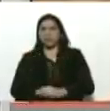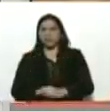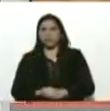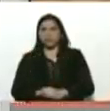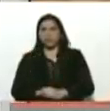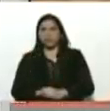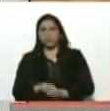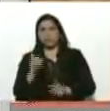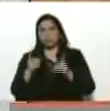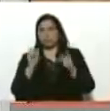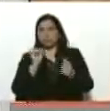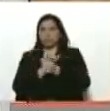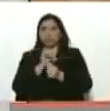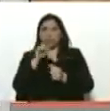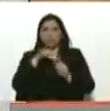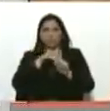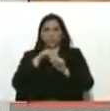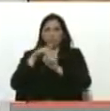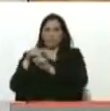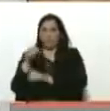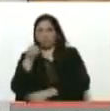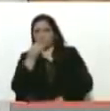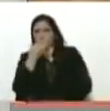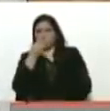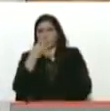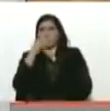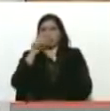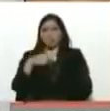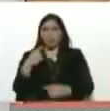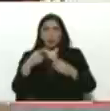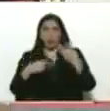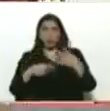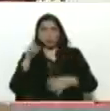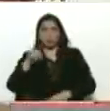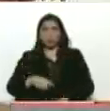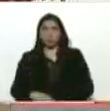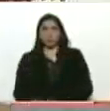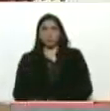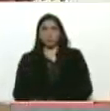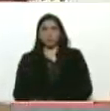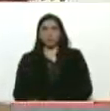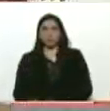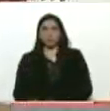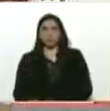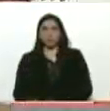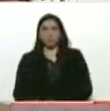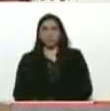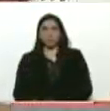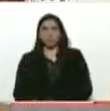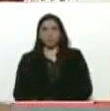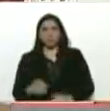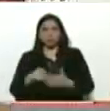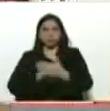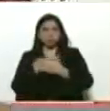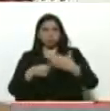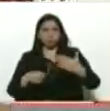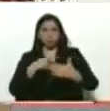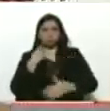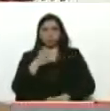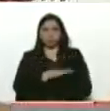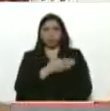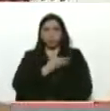unos detenidos, ir a atacar el Palacio de Miraflores. Y entre estas cosas estaba también la eliminación del presidente